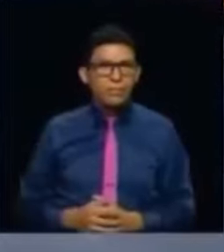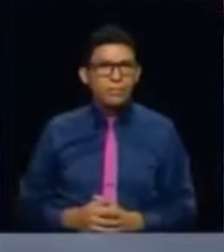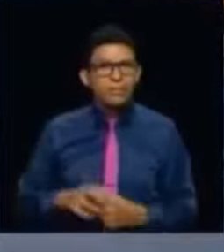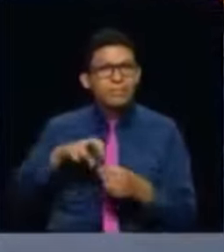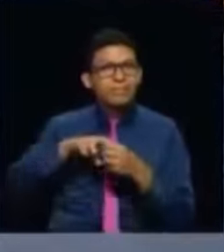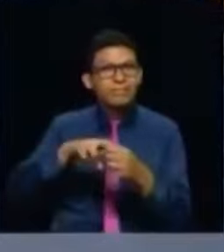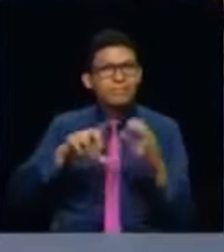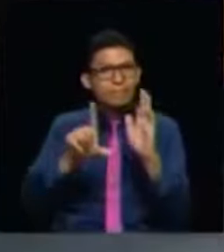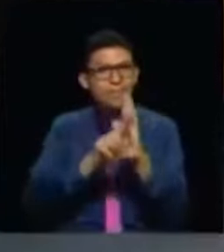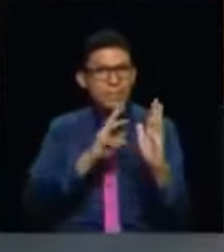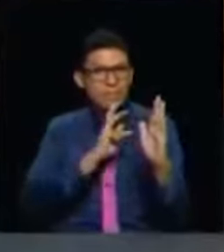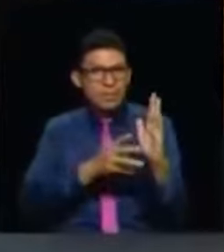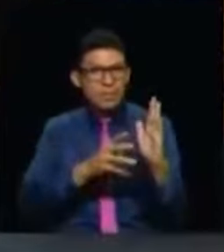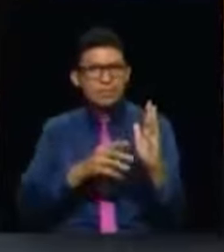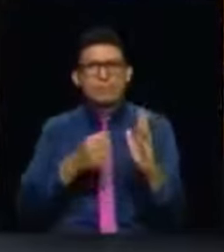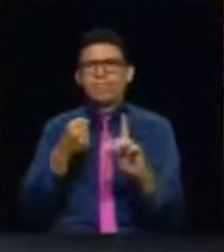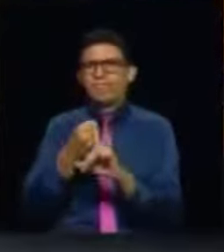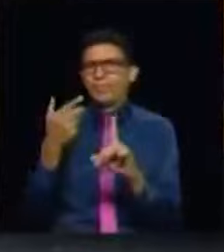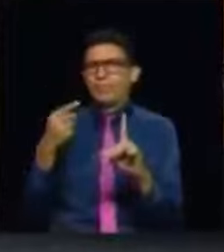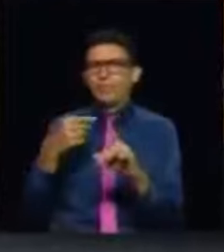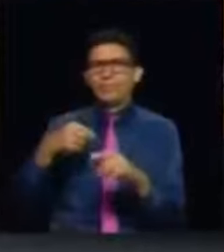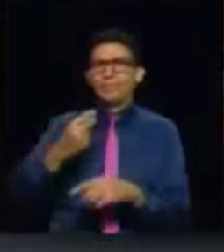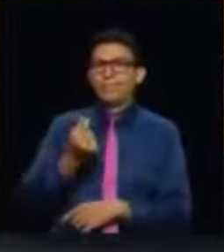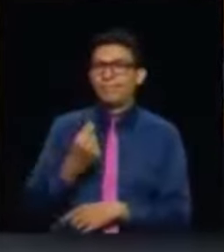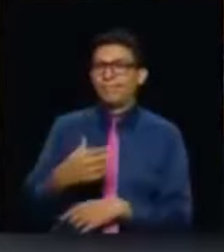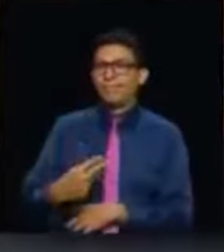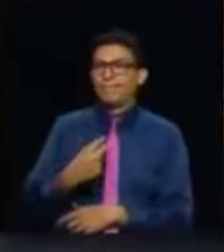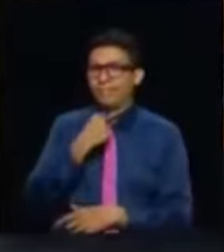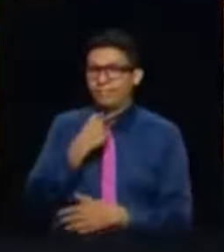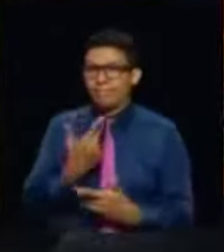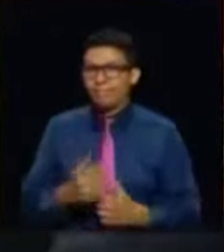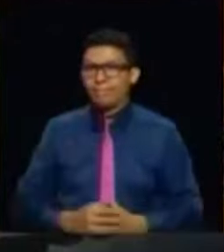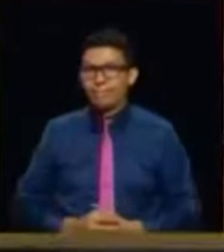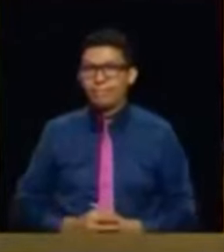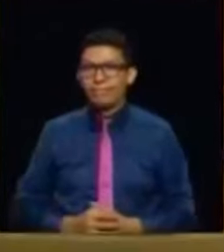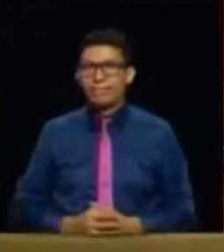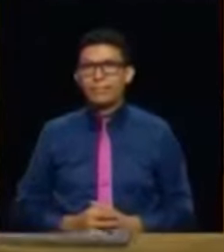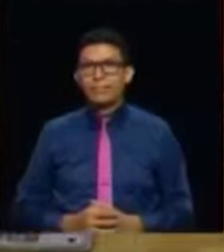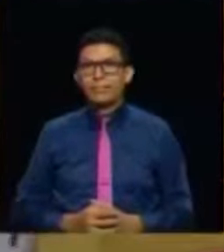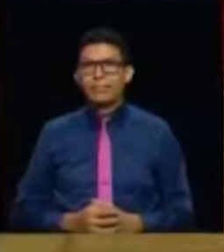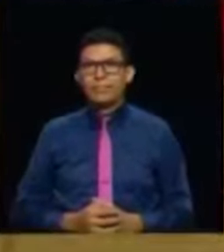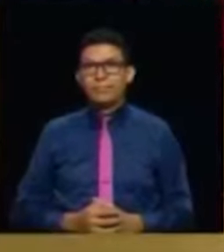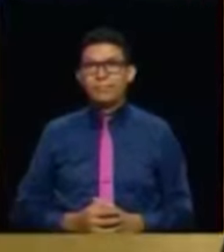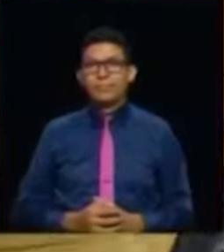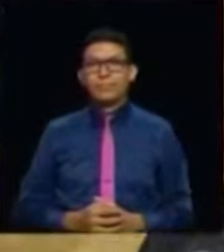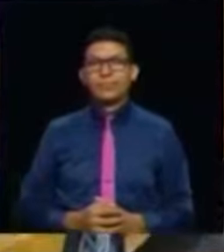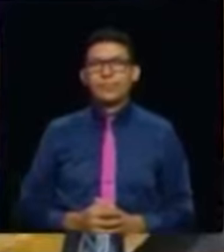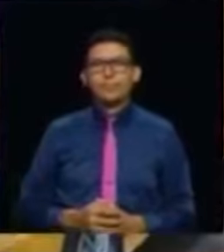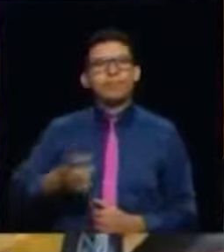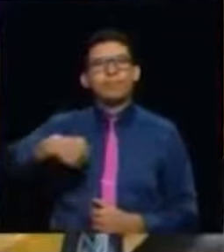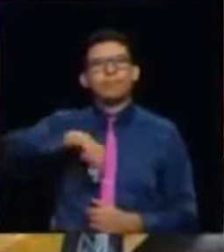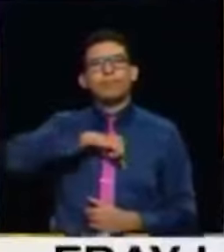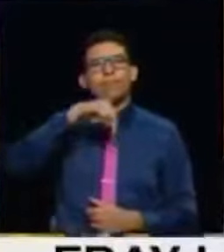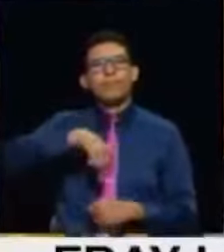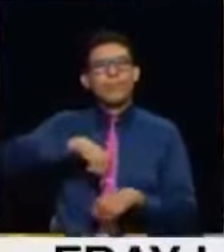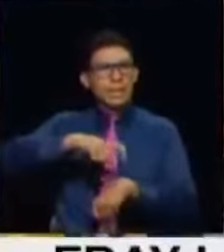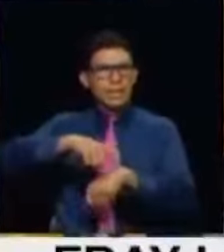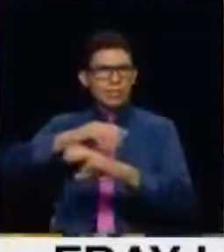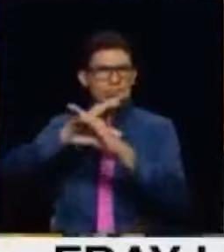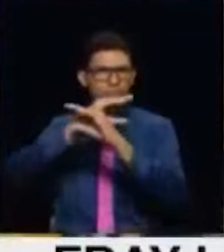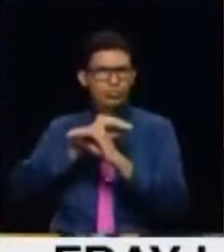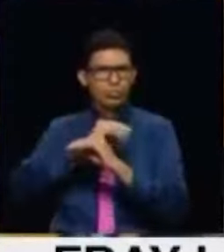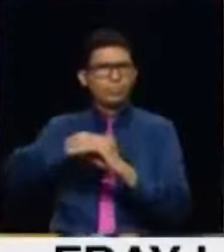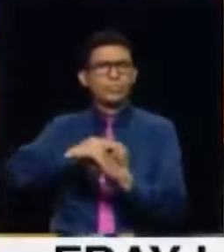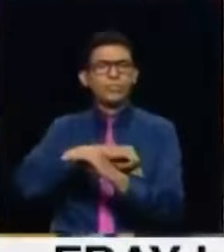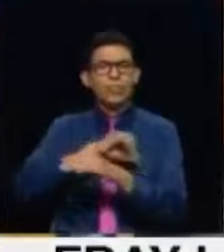ilegal es otro de los duros golpes al bolsillo de los taxistas. Nosotros en las horas de la noche ya